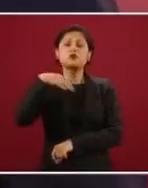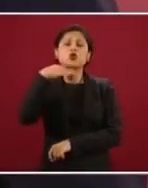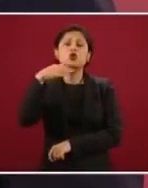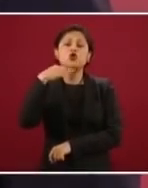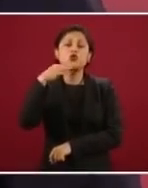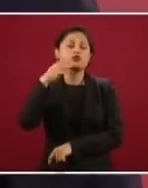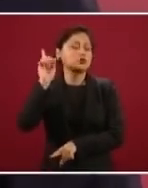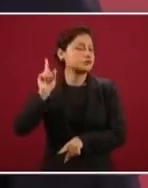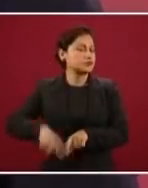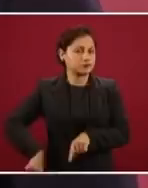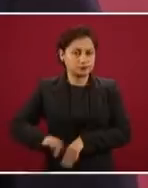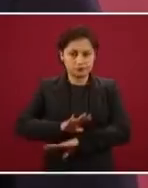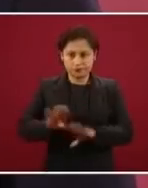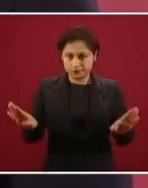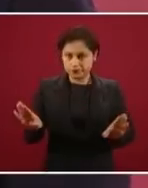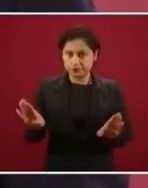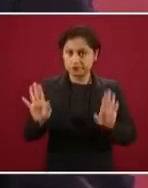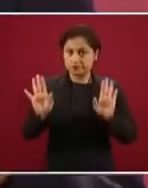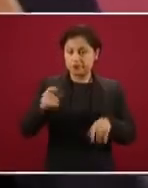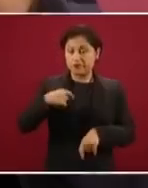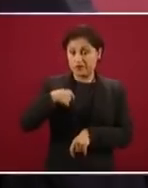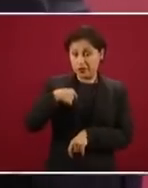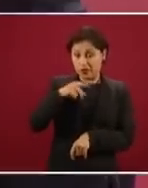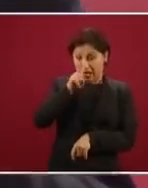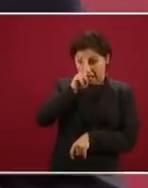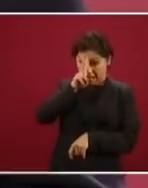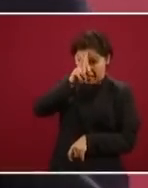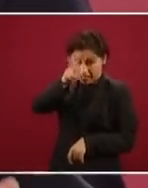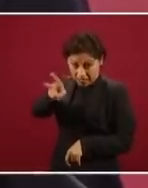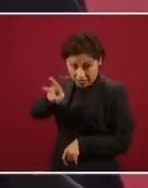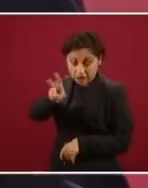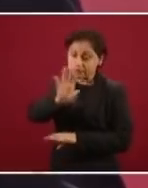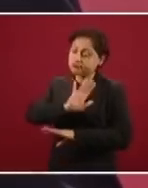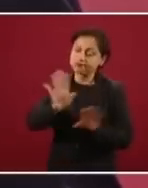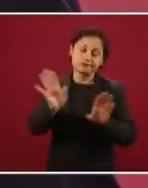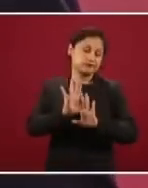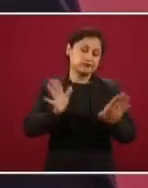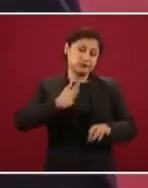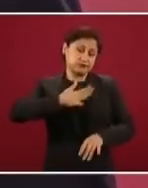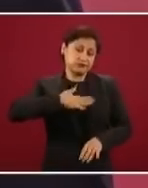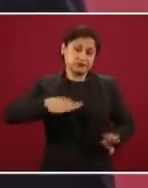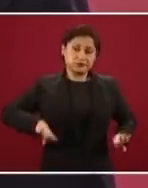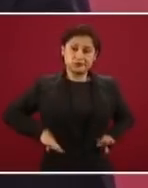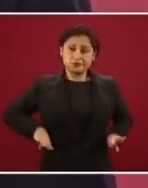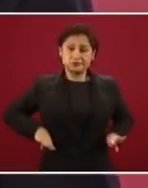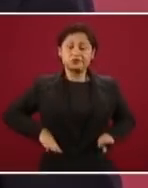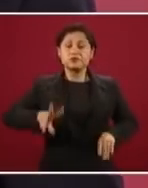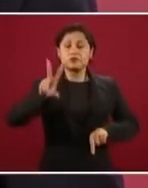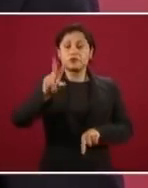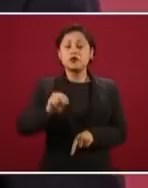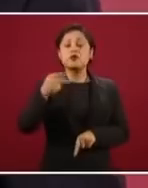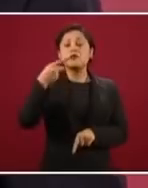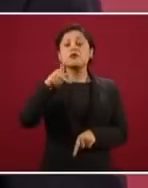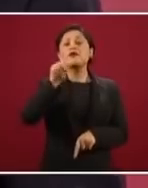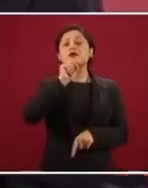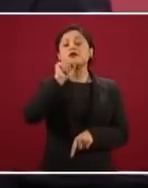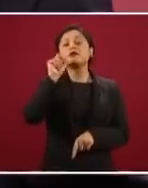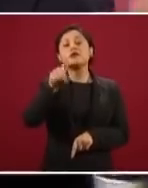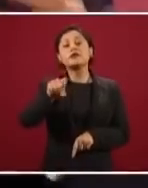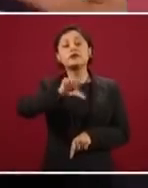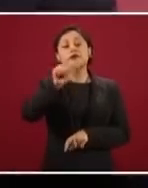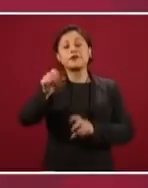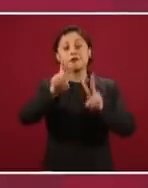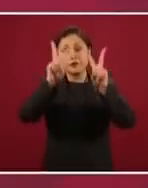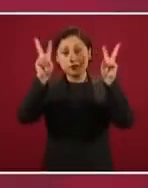y también hay otro asunto que debe de conocerse que